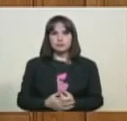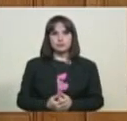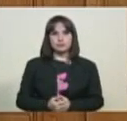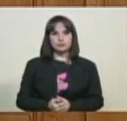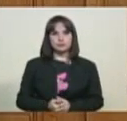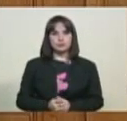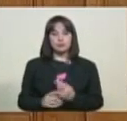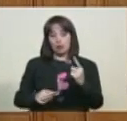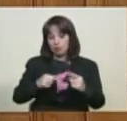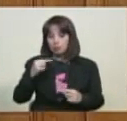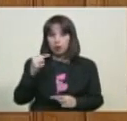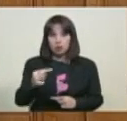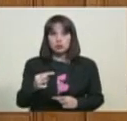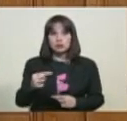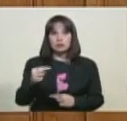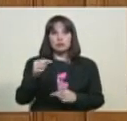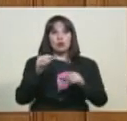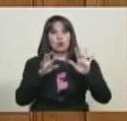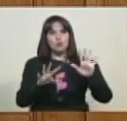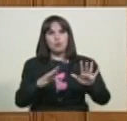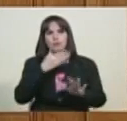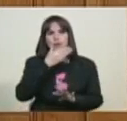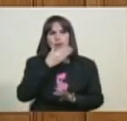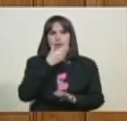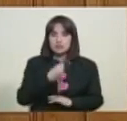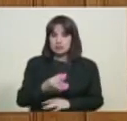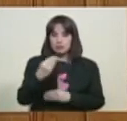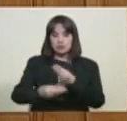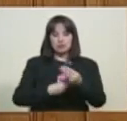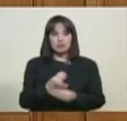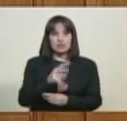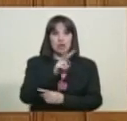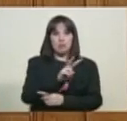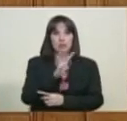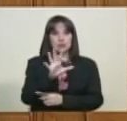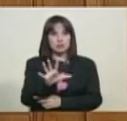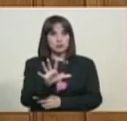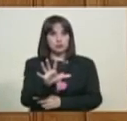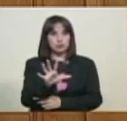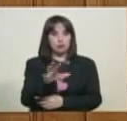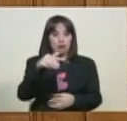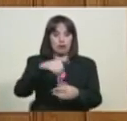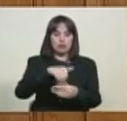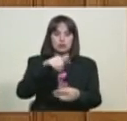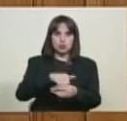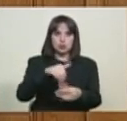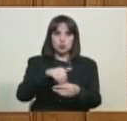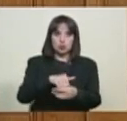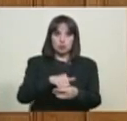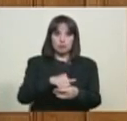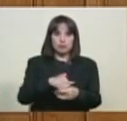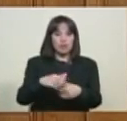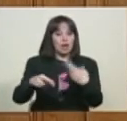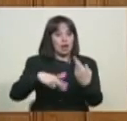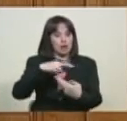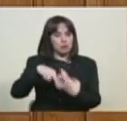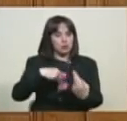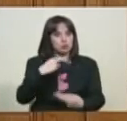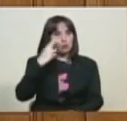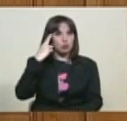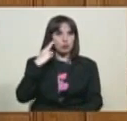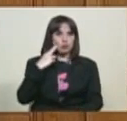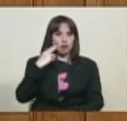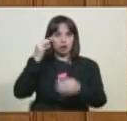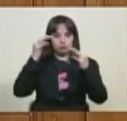El próximo 9 de diciembre se va a realizar la elección número 25. Así que cuando la Revolución Bolivariana